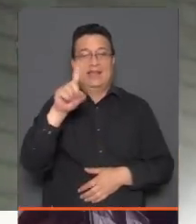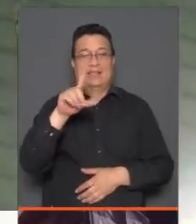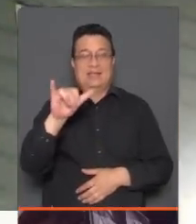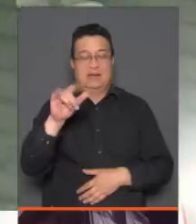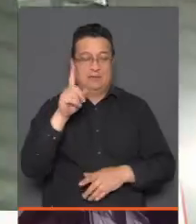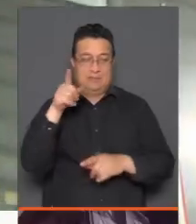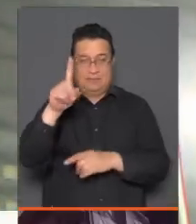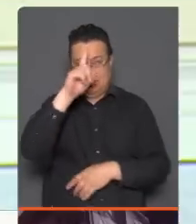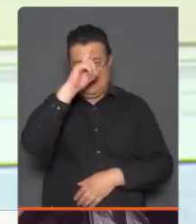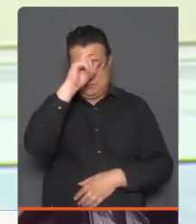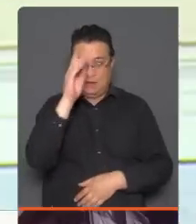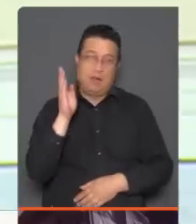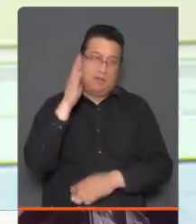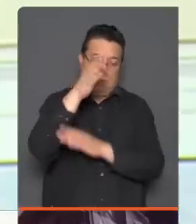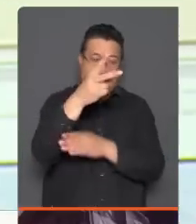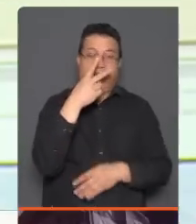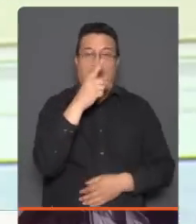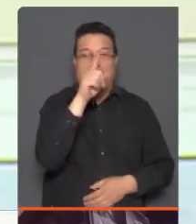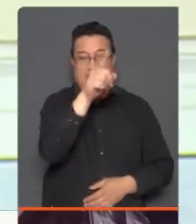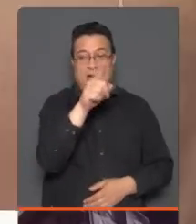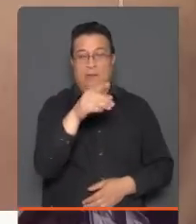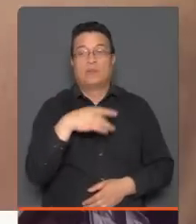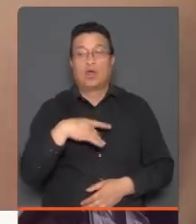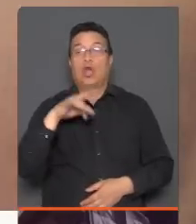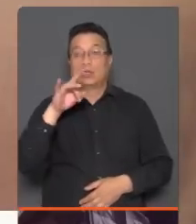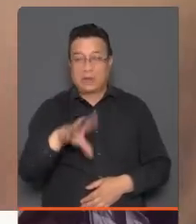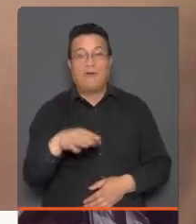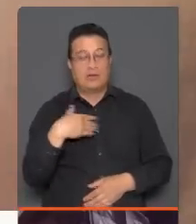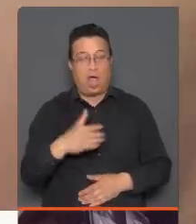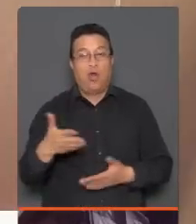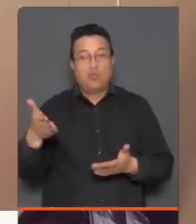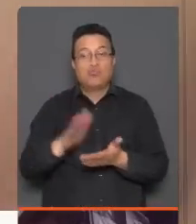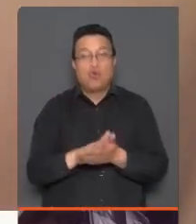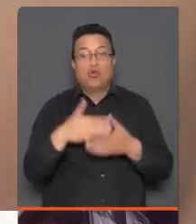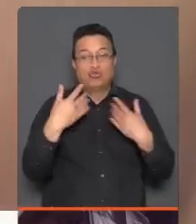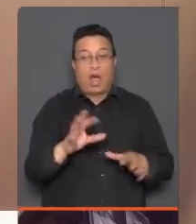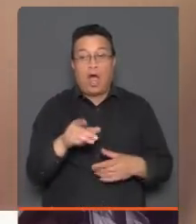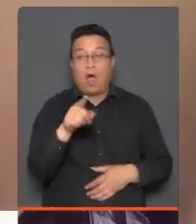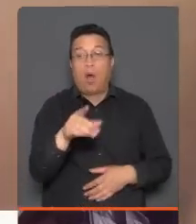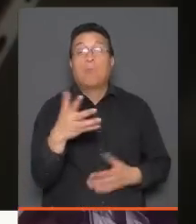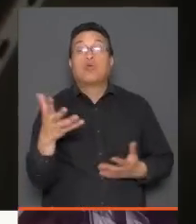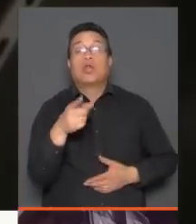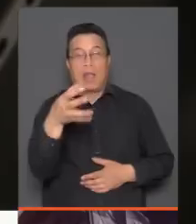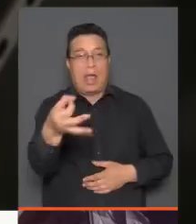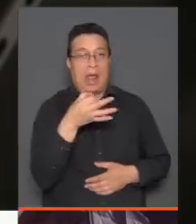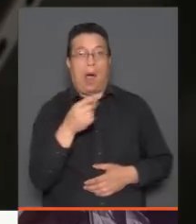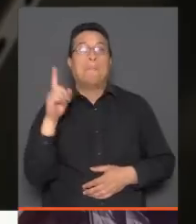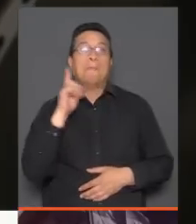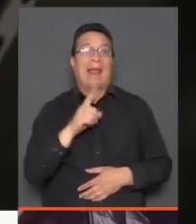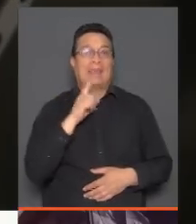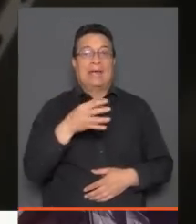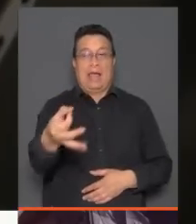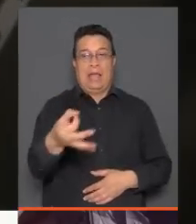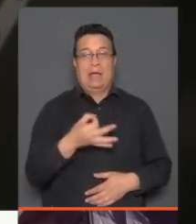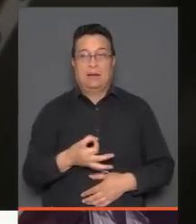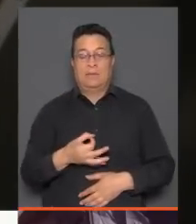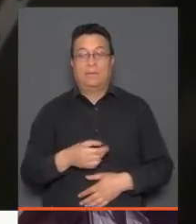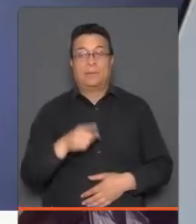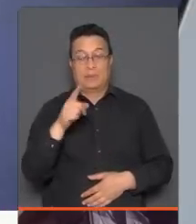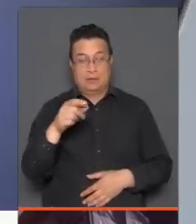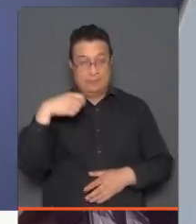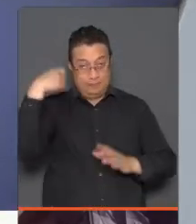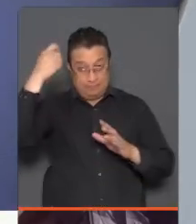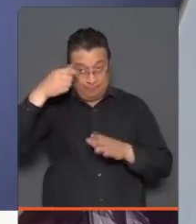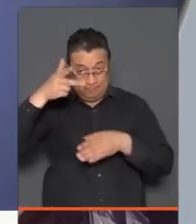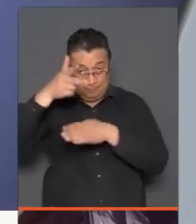para la clínica. Él ya sabía que Leslie había fallecido, ya que él en todo momento me mintió. Estas cámaras de seguridad muestran